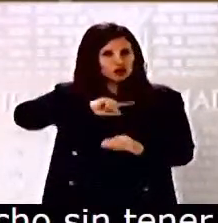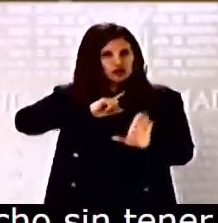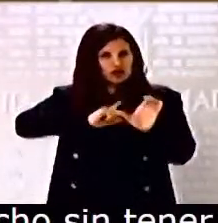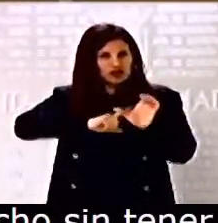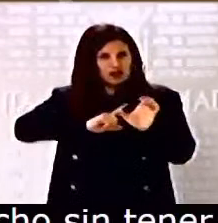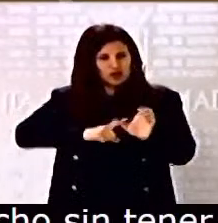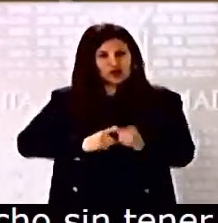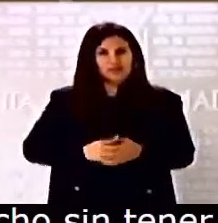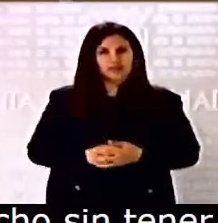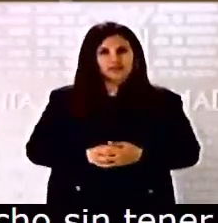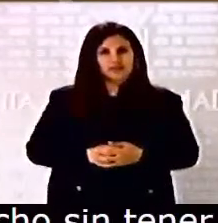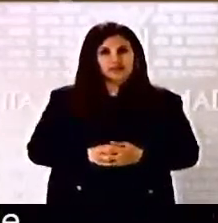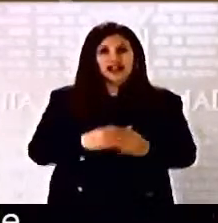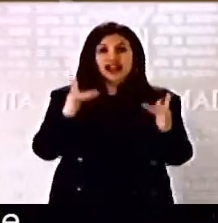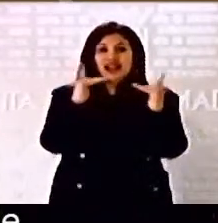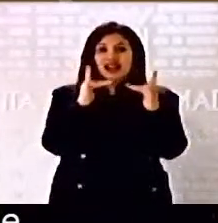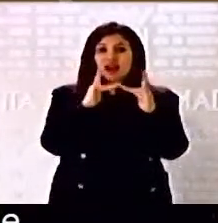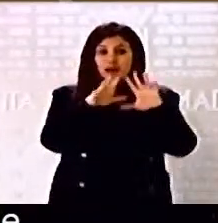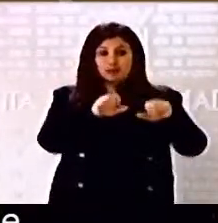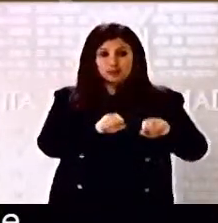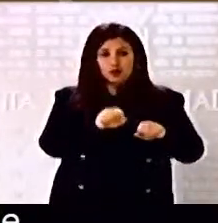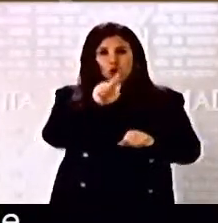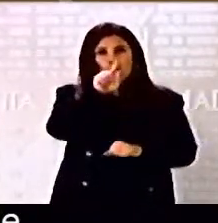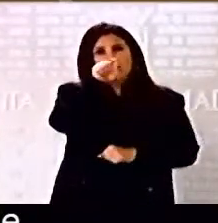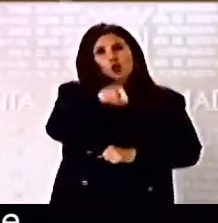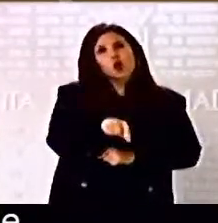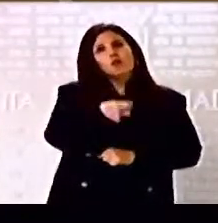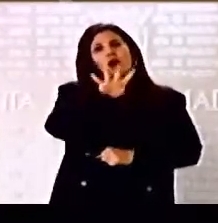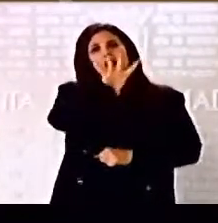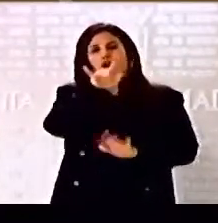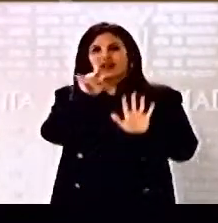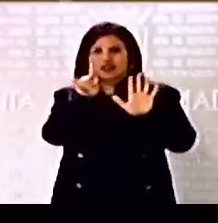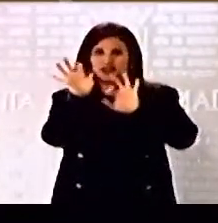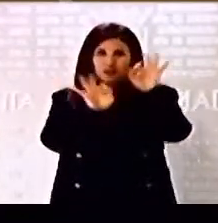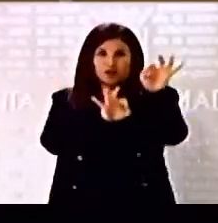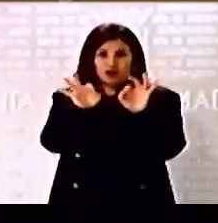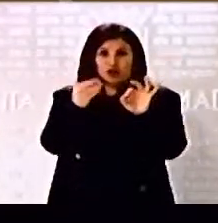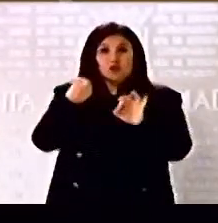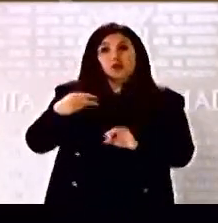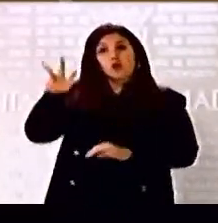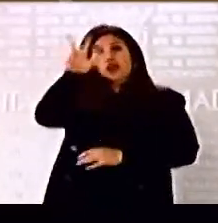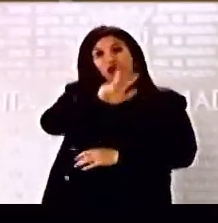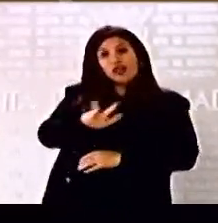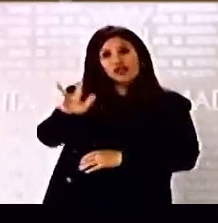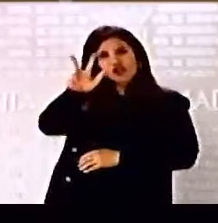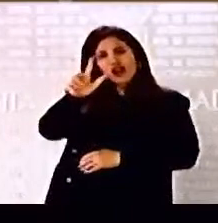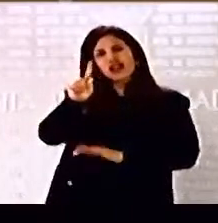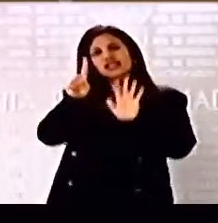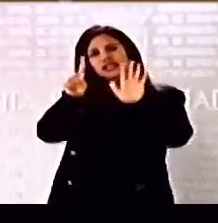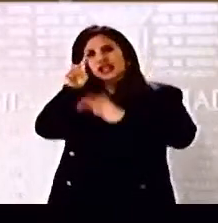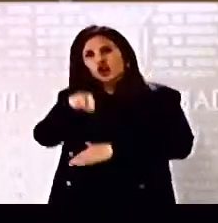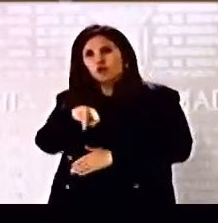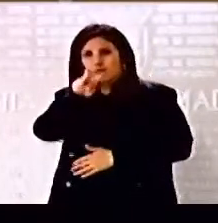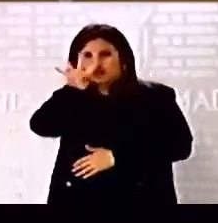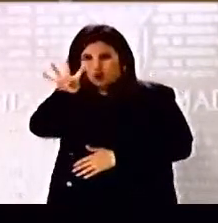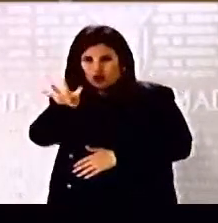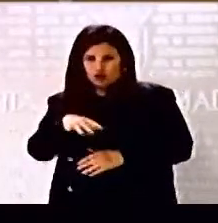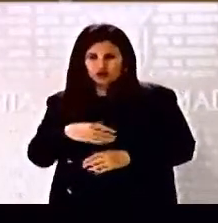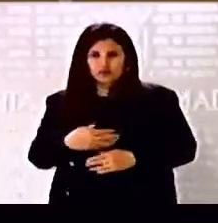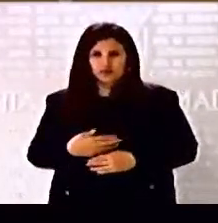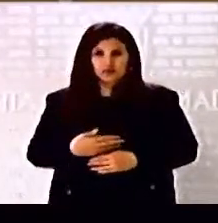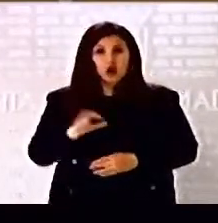hospitalarias de 1,46% frente al 6,24% de la media nacional, o unas cifras